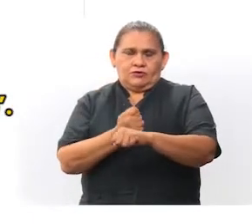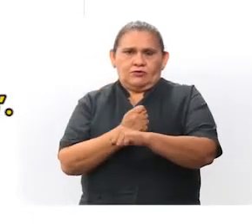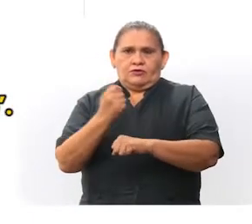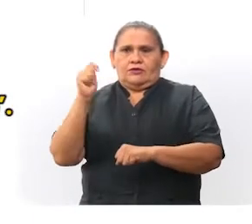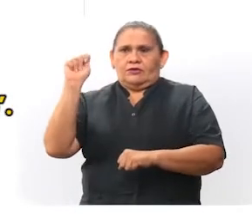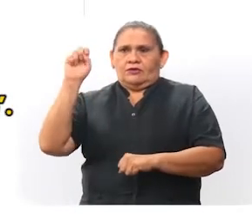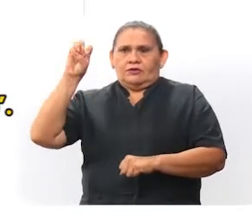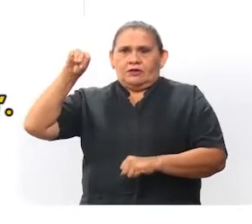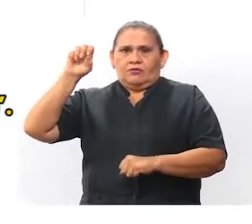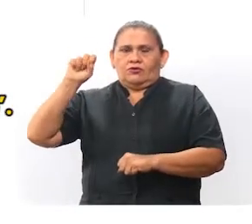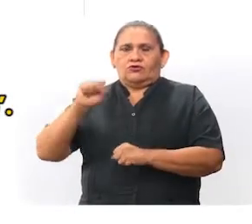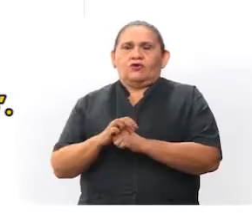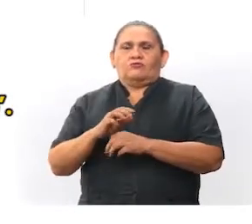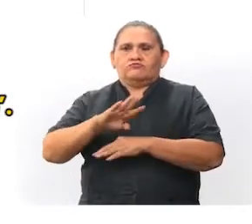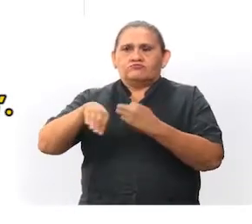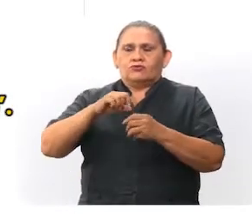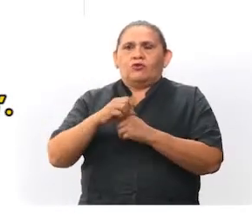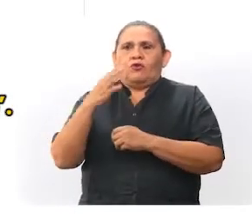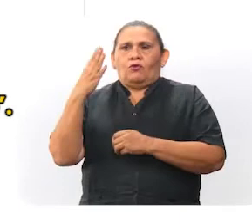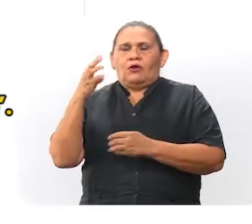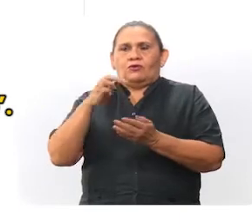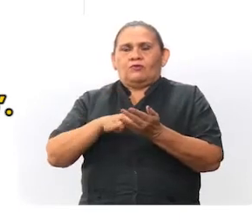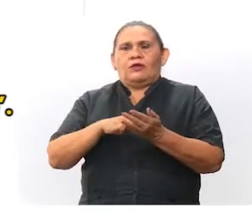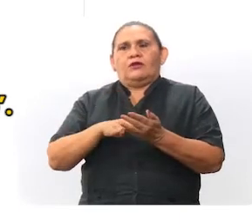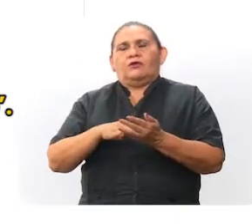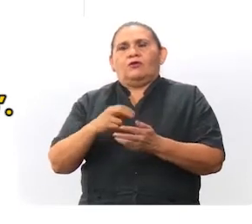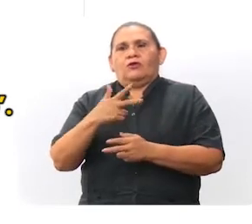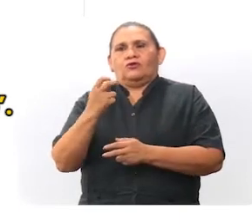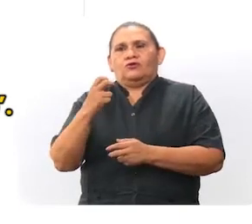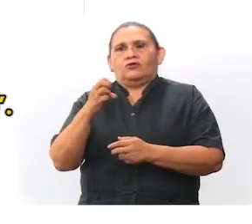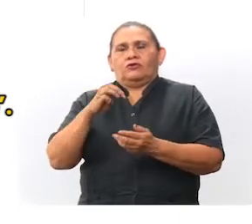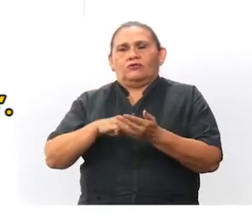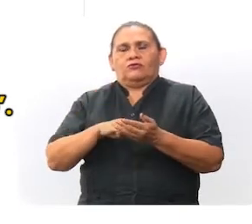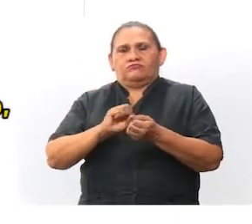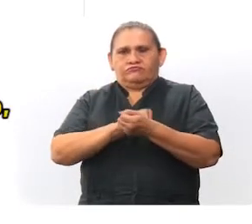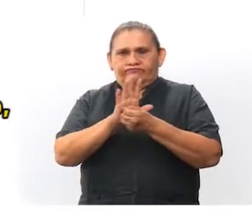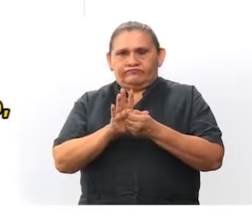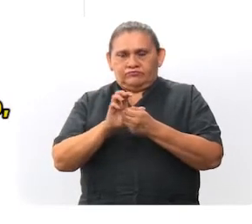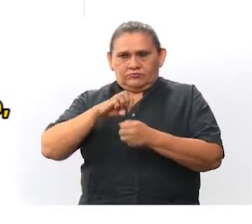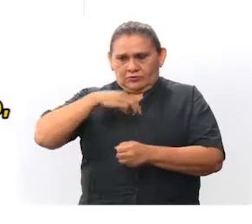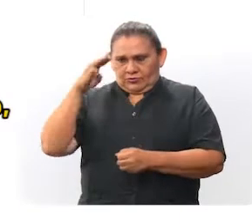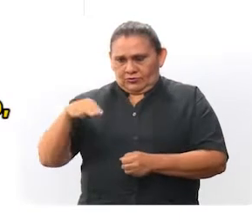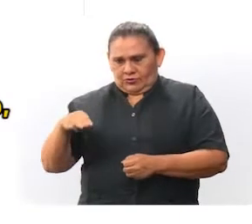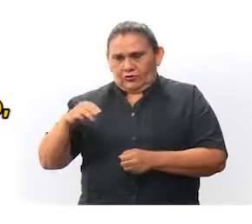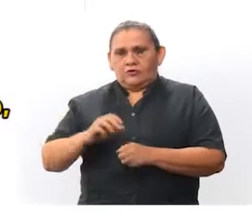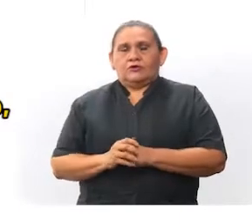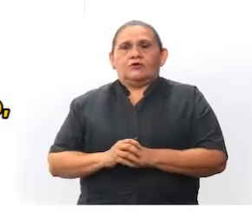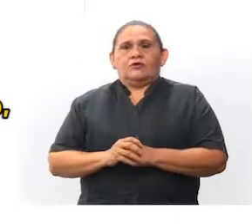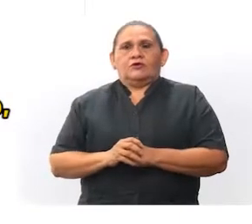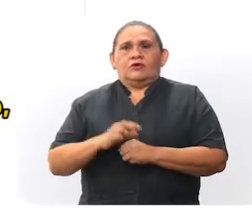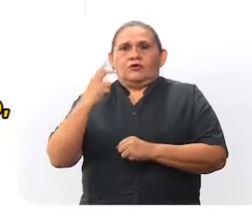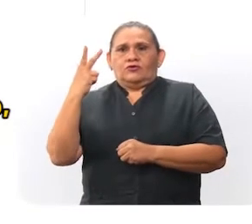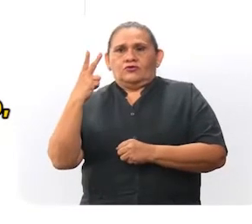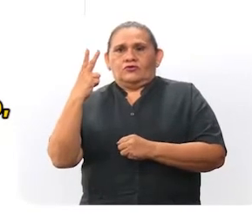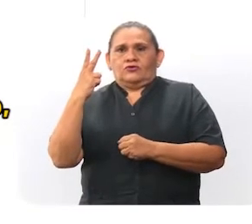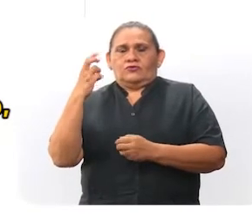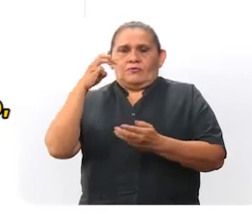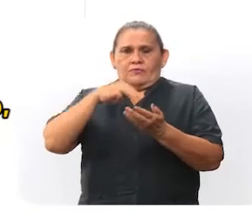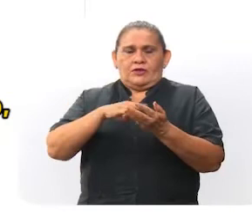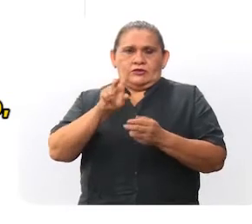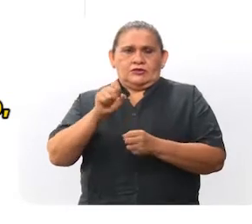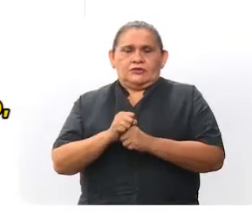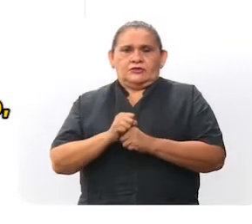son 4.782 las personas fallecidas a causa del coronavirus. De los casos activos, 2.100 están